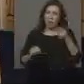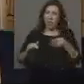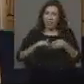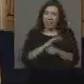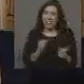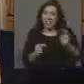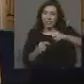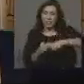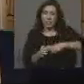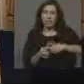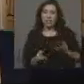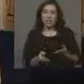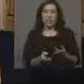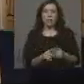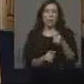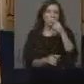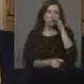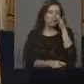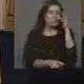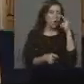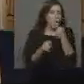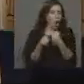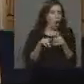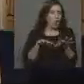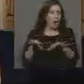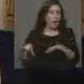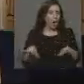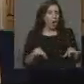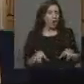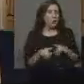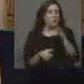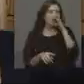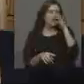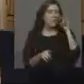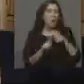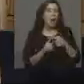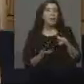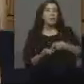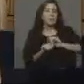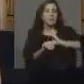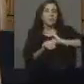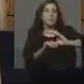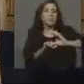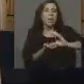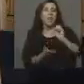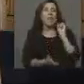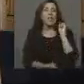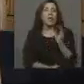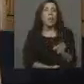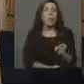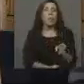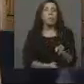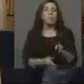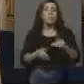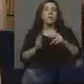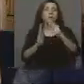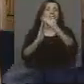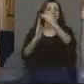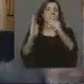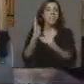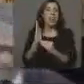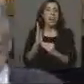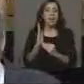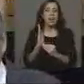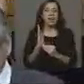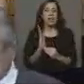la verdad es que tiene olor a otra cosa. Tiene olor a indemnizaciones de los clubes que descienden. Y eso no tiene que ver con